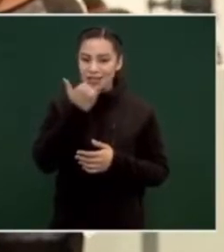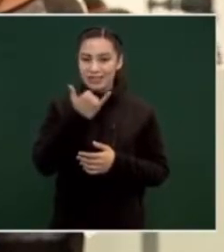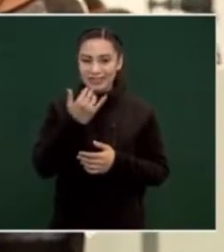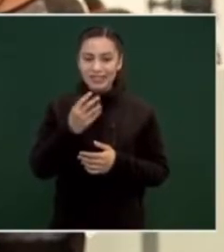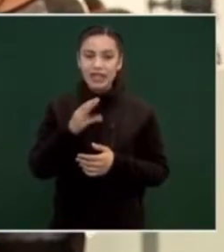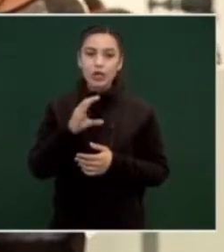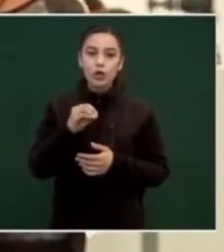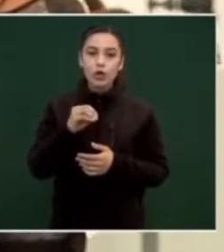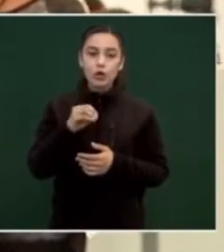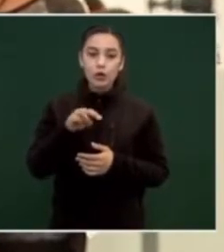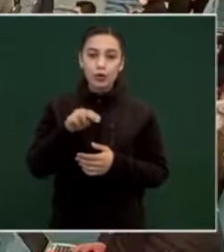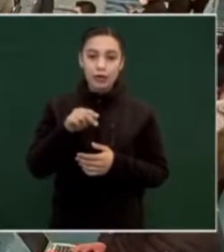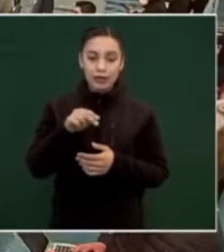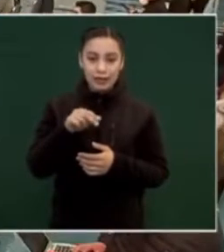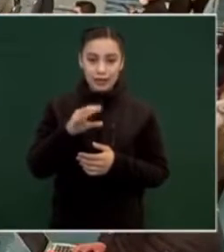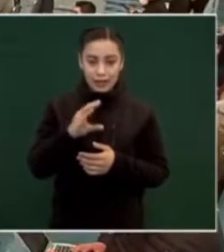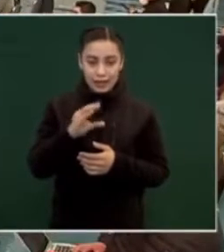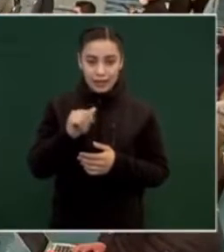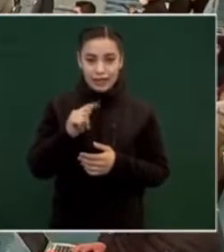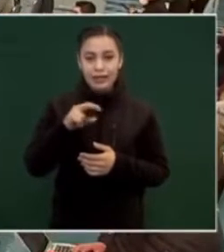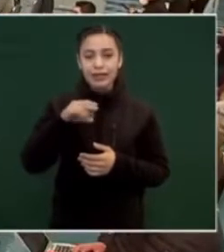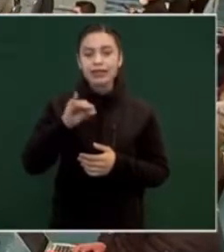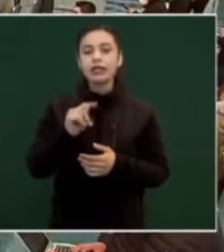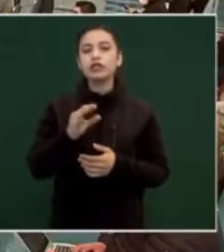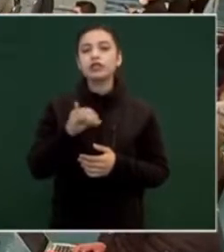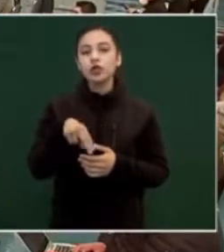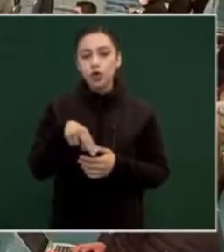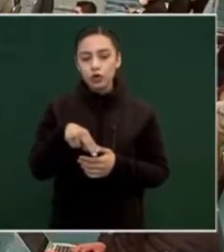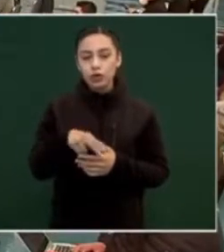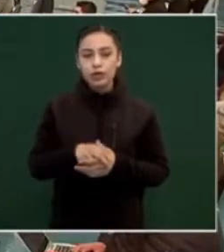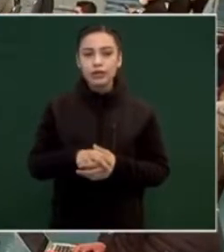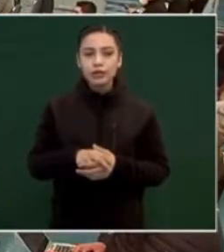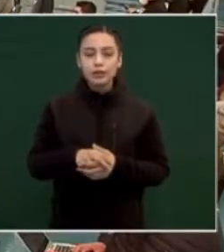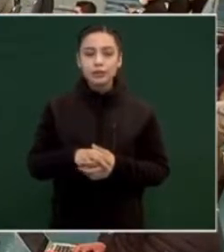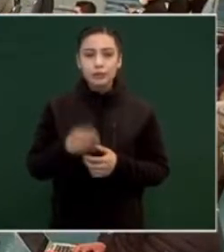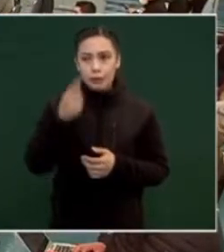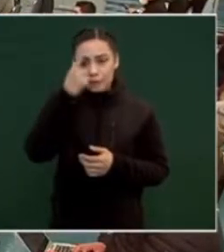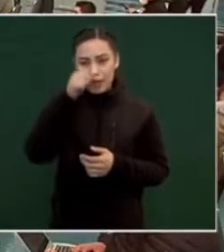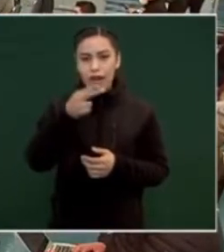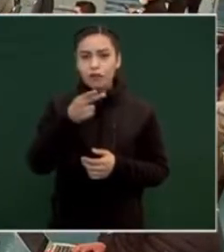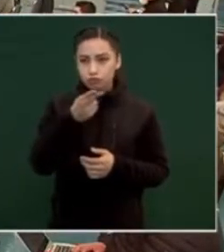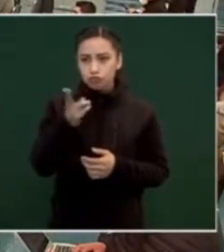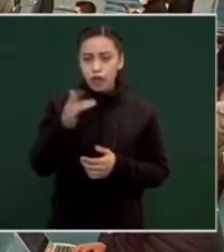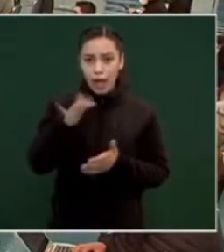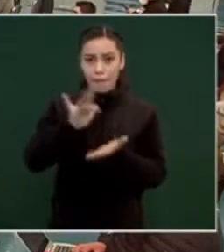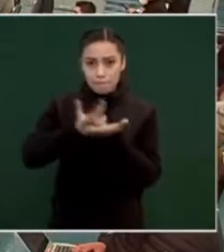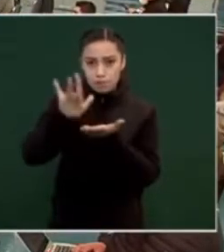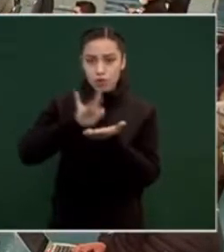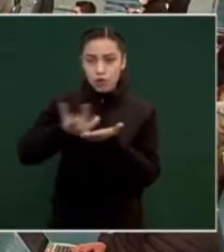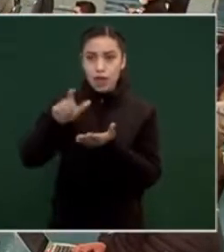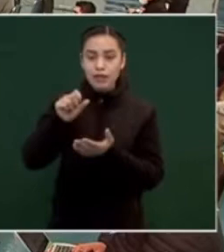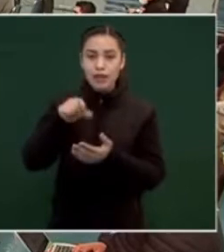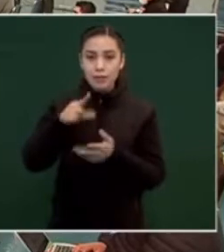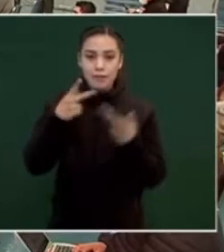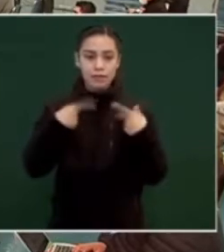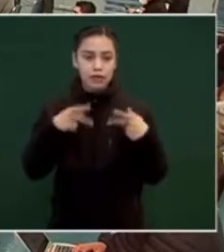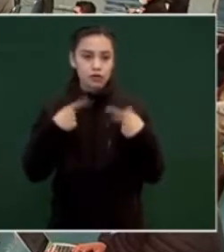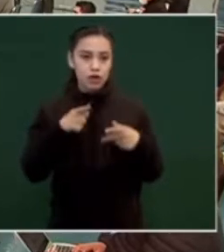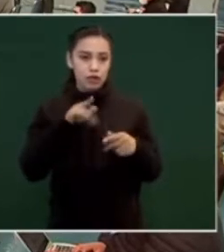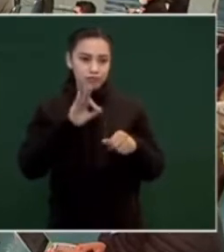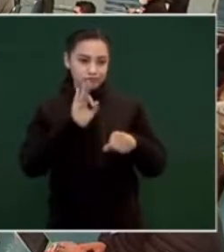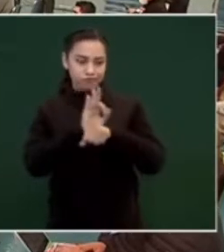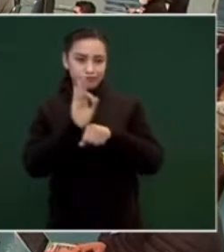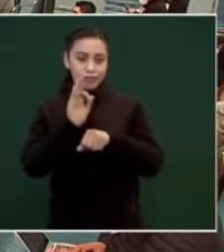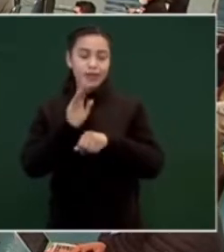para apoyarlo a usted y para atacar a los críticos y creo que esto es importante y obviamente